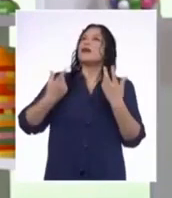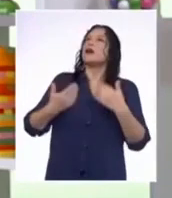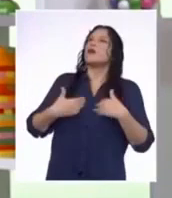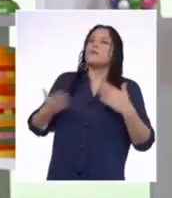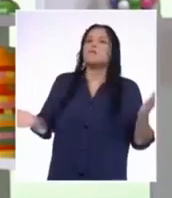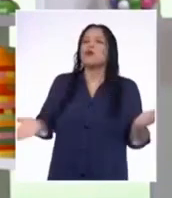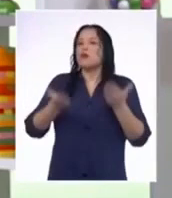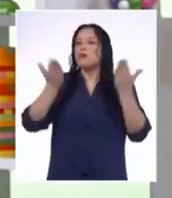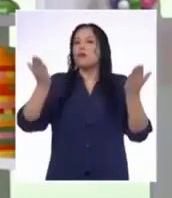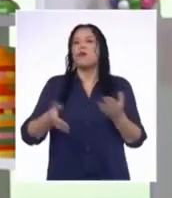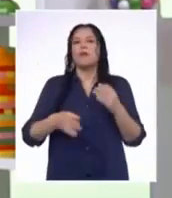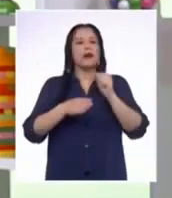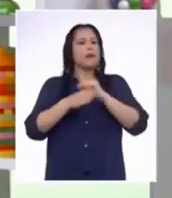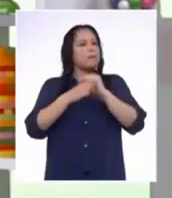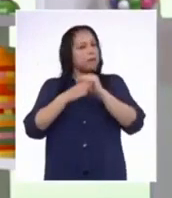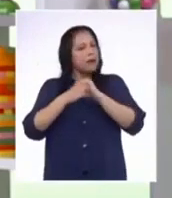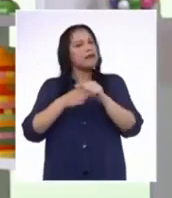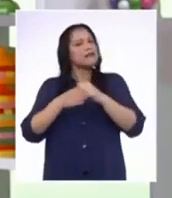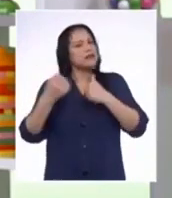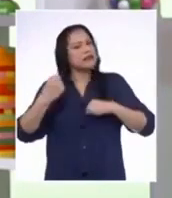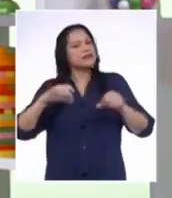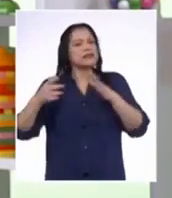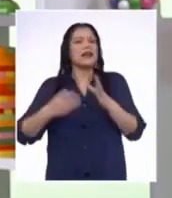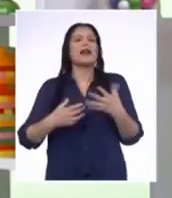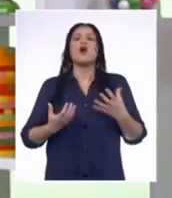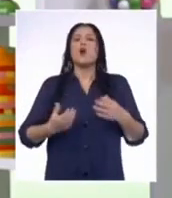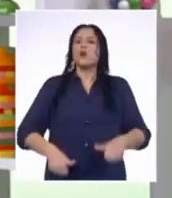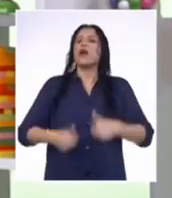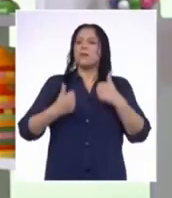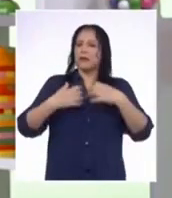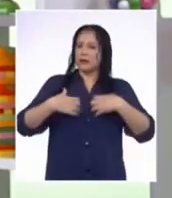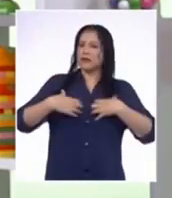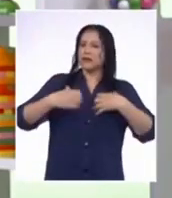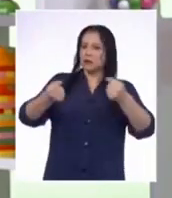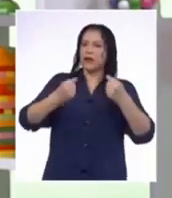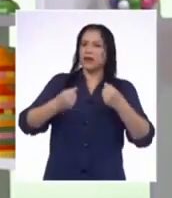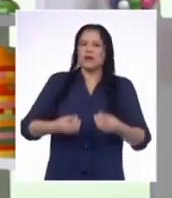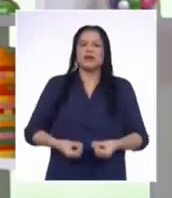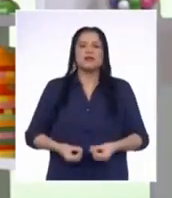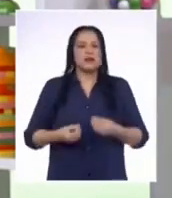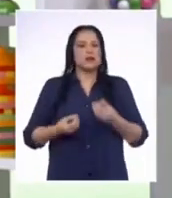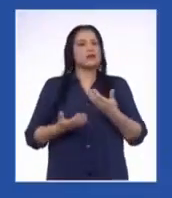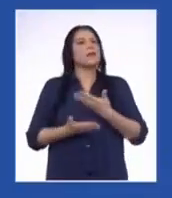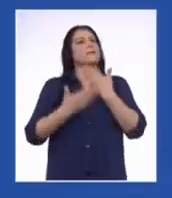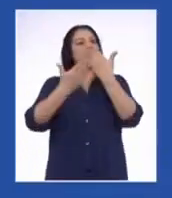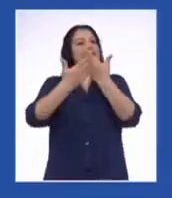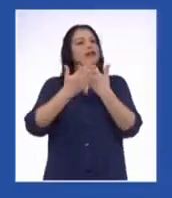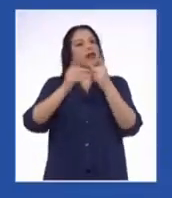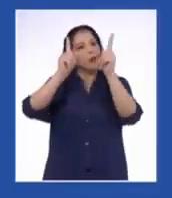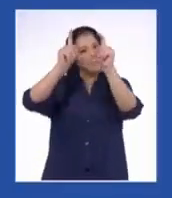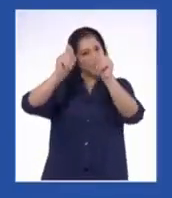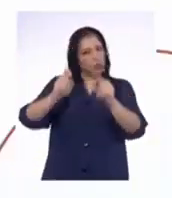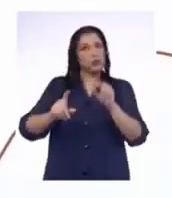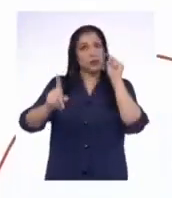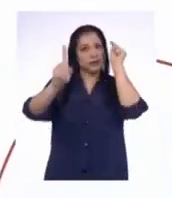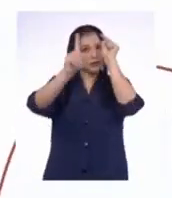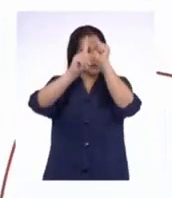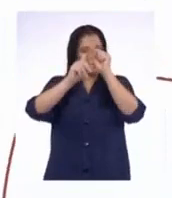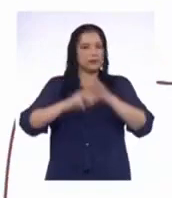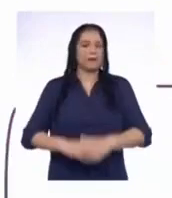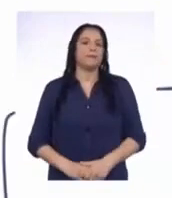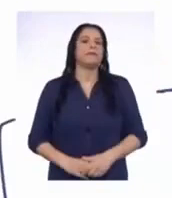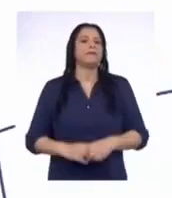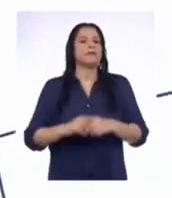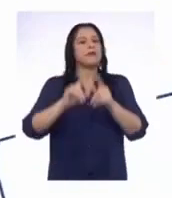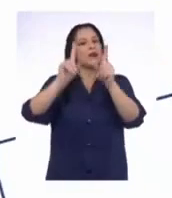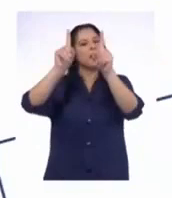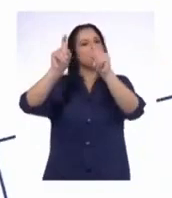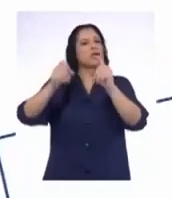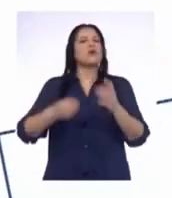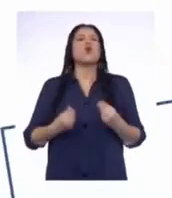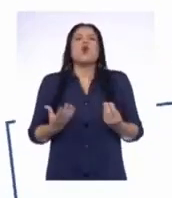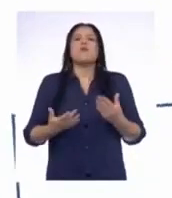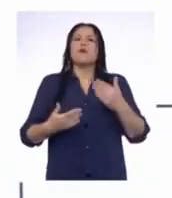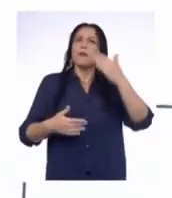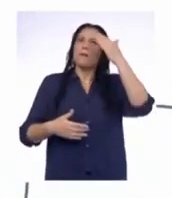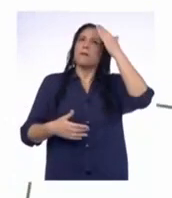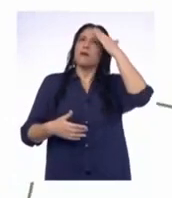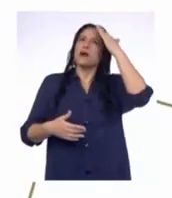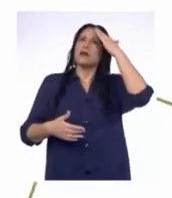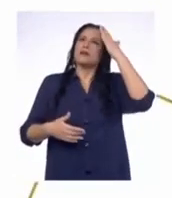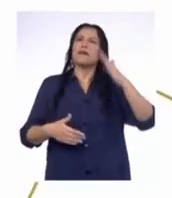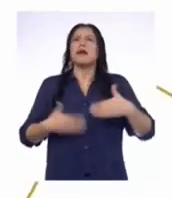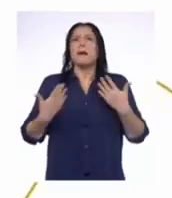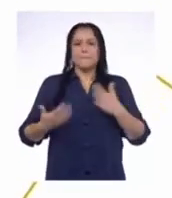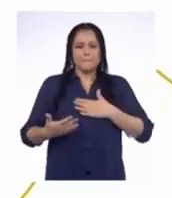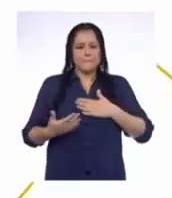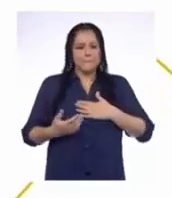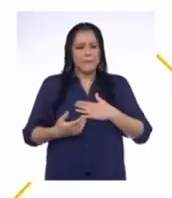promover prácticas de vida saludable y se nos ha planteado las siguientes preguntas como reto. ¿Cómo podríamos saber si nuestro peso